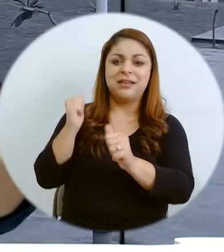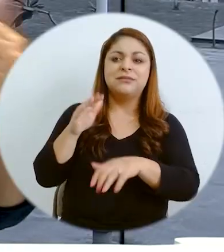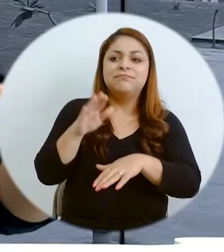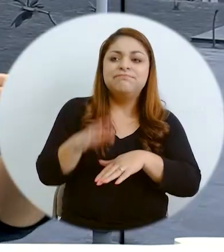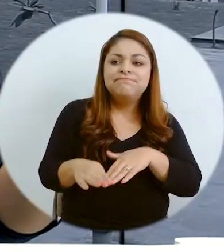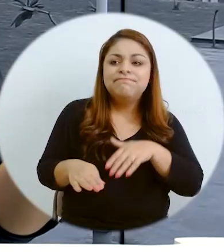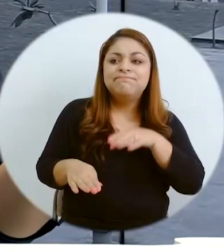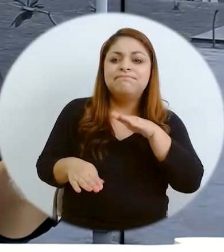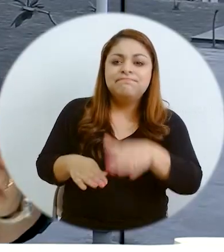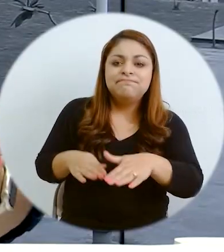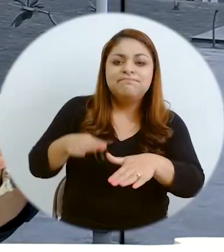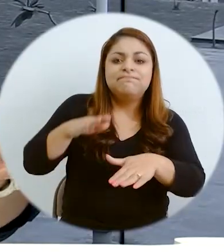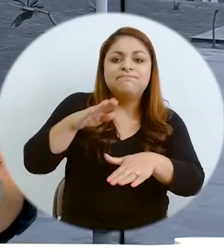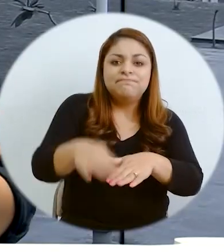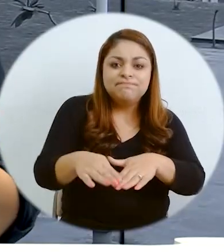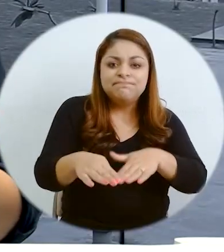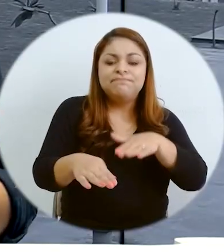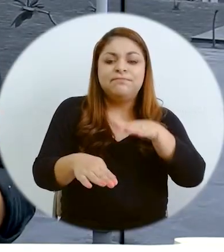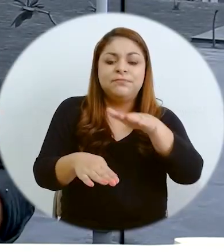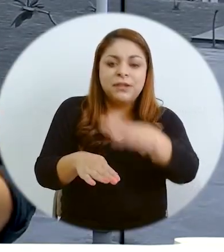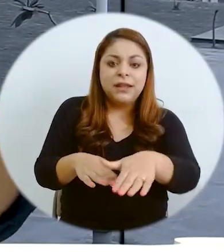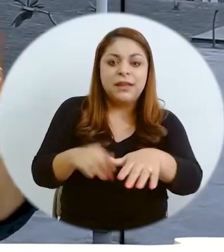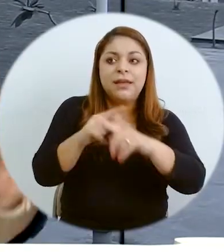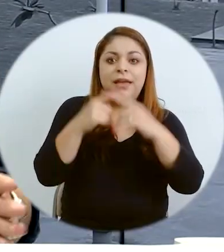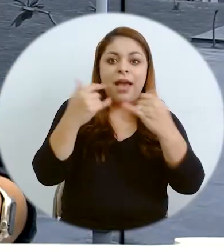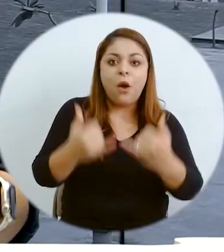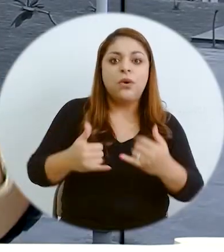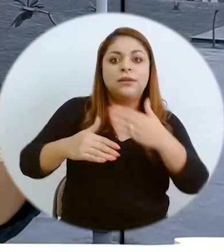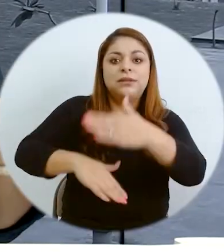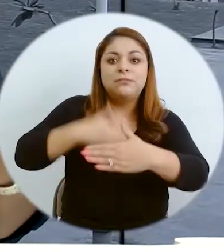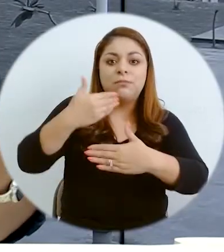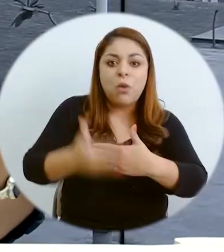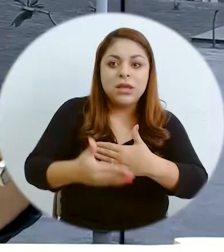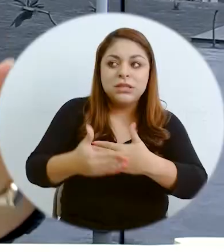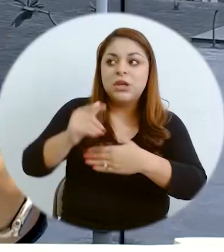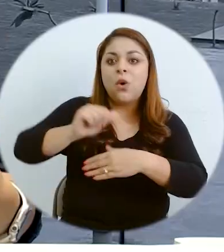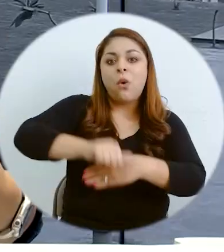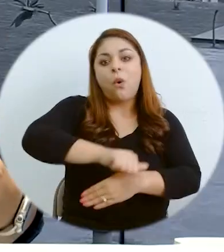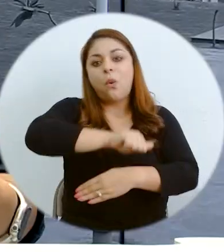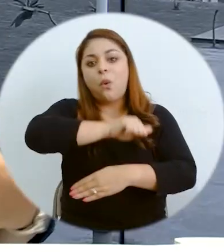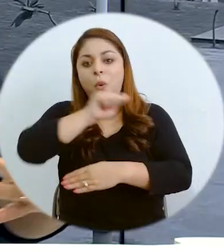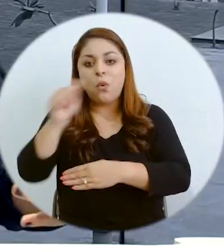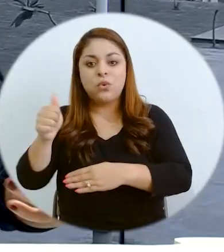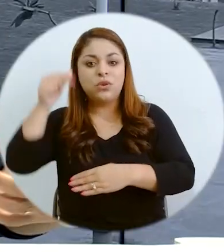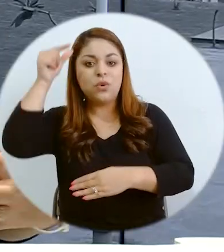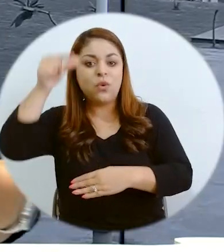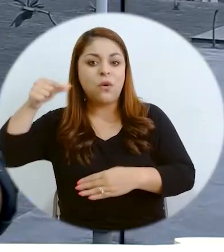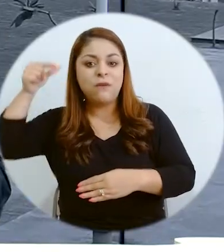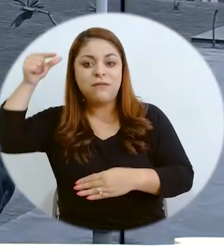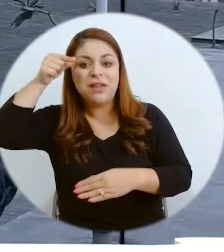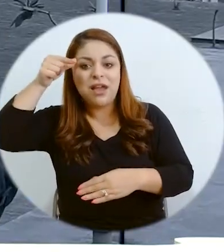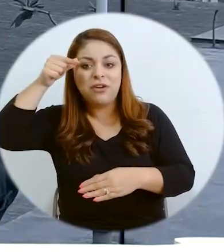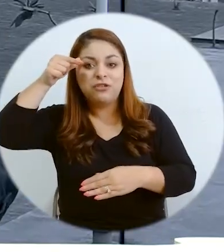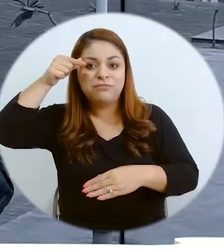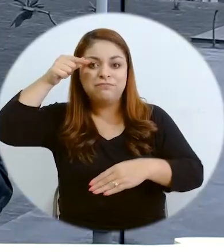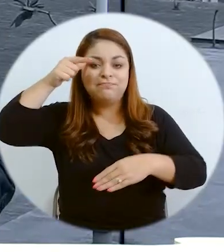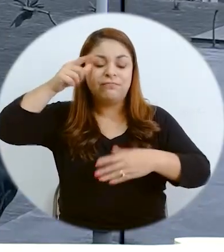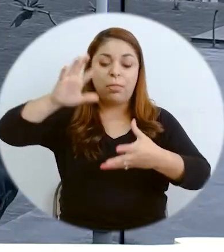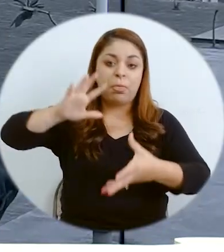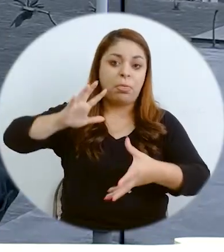pasos que se han dado y ya vienen el gobierno de turno con